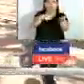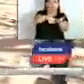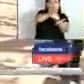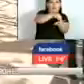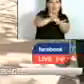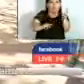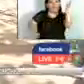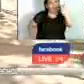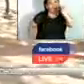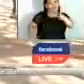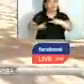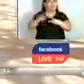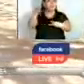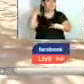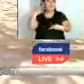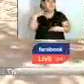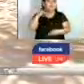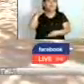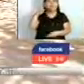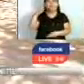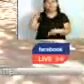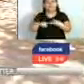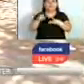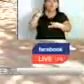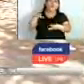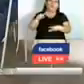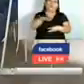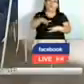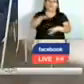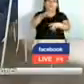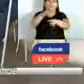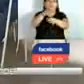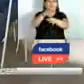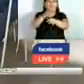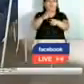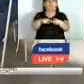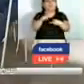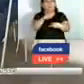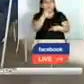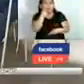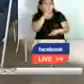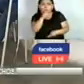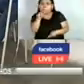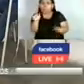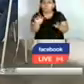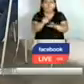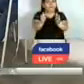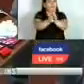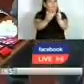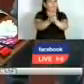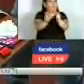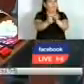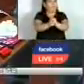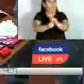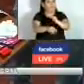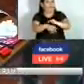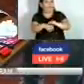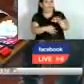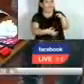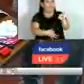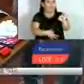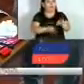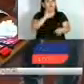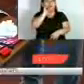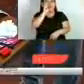San Salvador, San Miguel, Santa Tecla e Hilo Vasco. Aseguran que durante los comicios no registraron ningún caso de fraude. Señalaron que